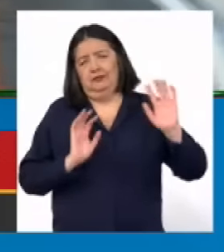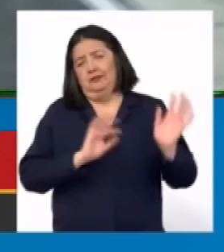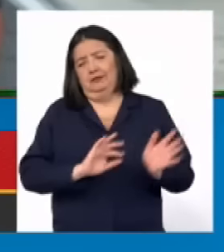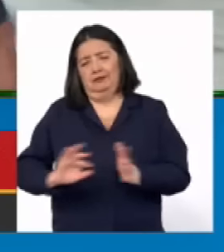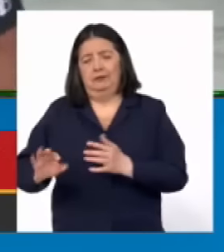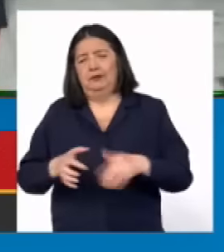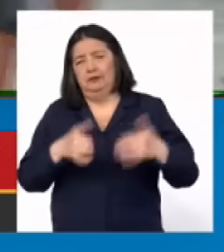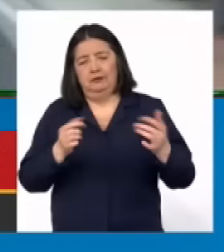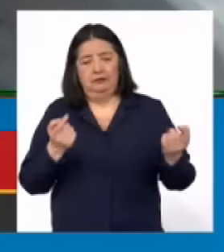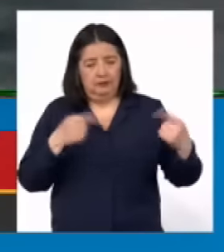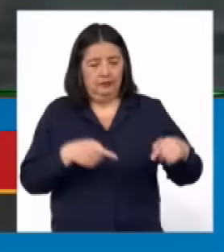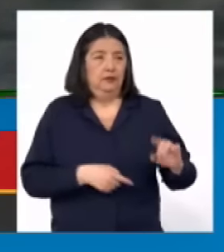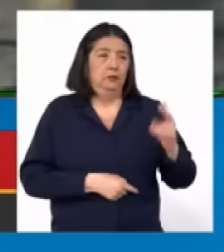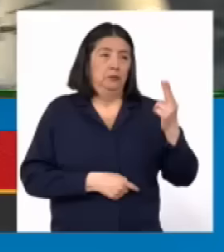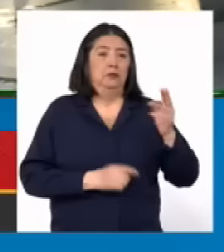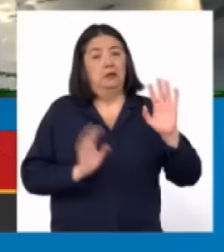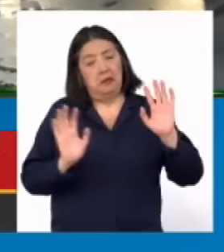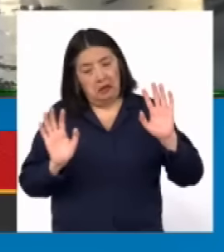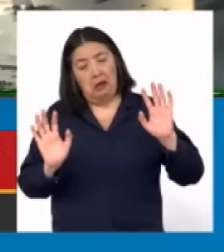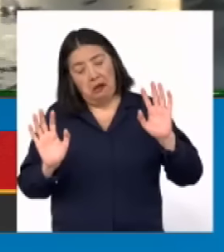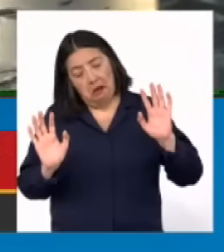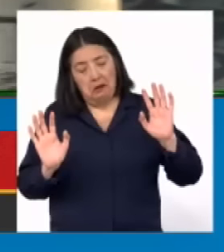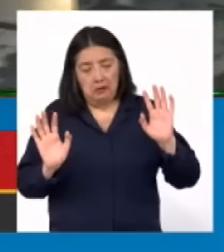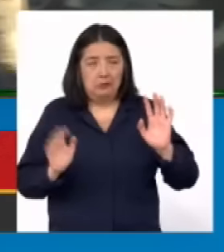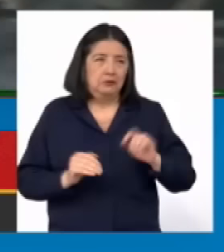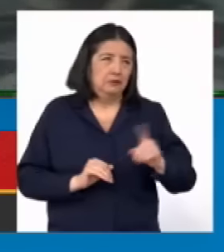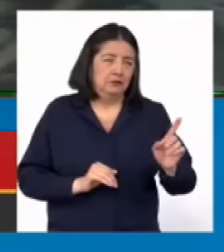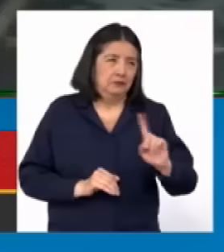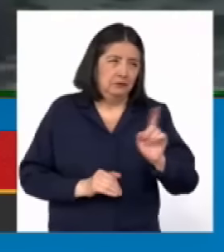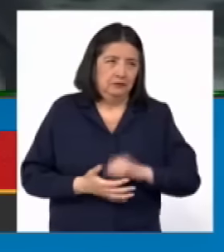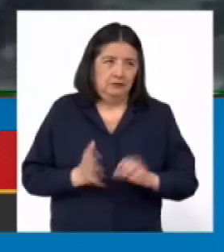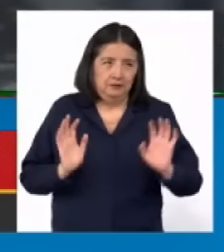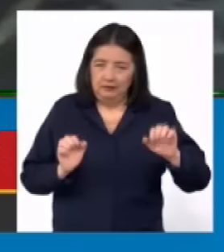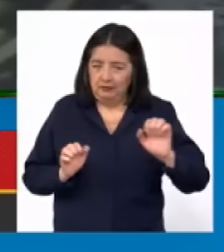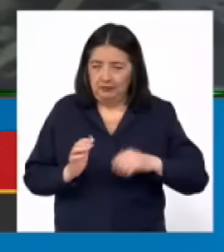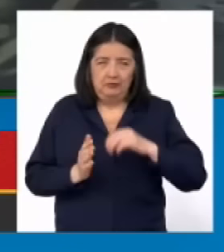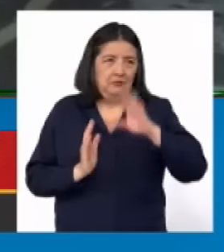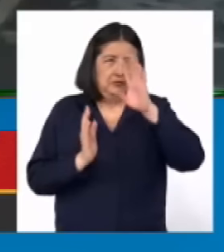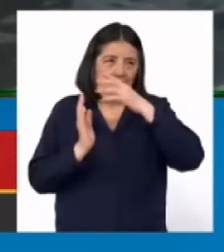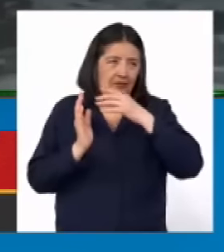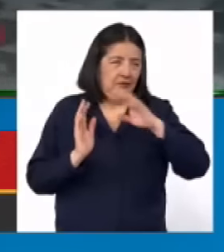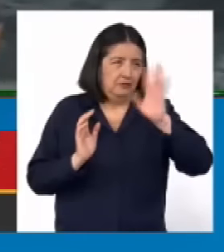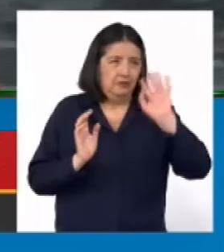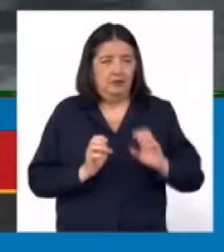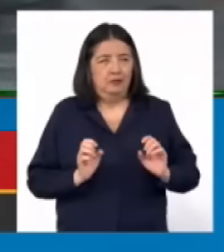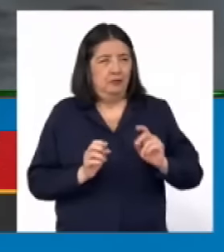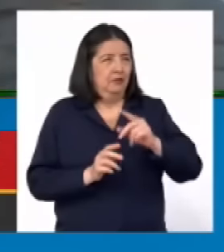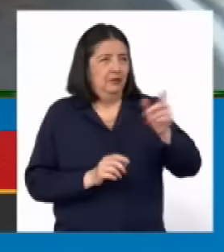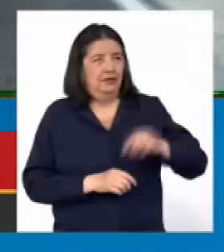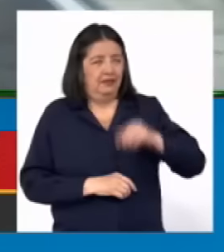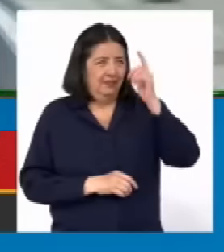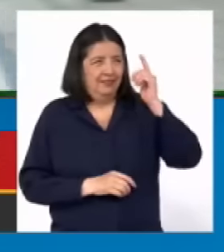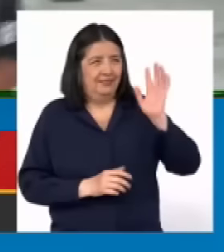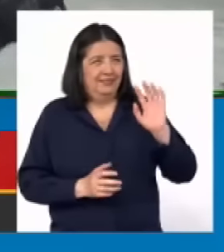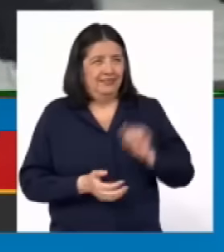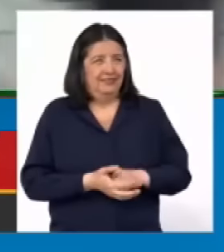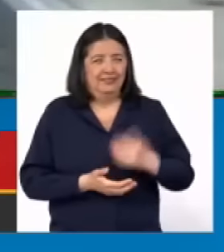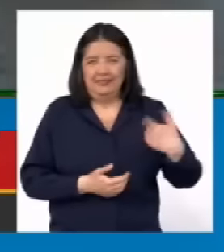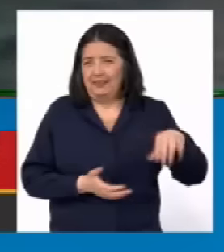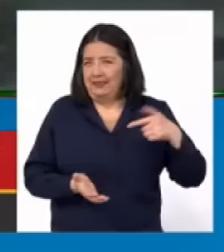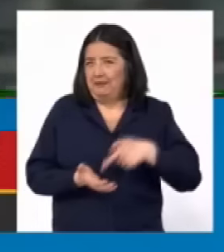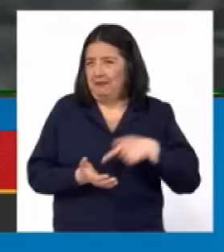para el partido contra Uruguay. Yo digo, ah, contra Uruguay. Eso no fue una apuesta programada, eso es un oportunismo de Lorena Álvarez. Paga lo que